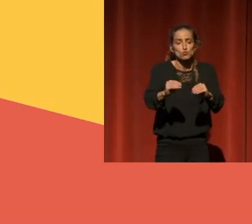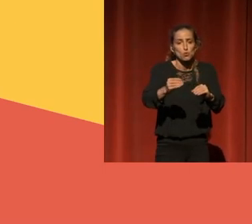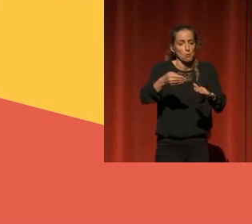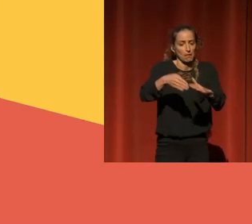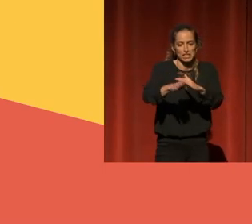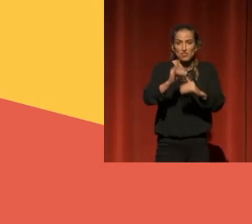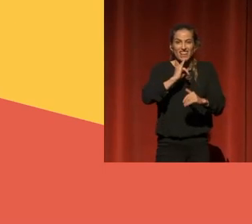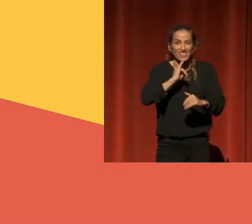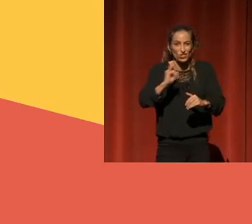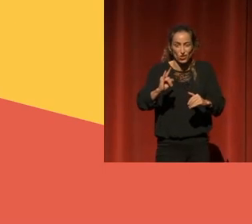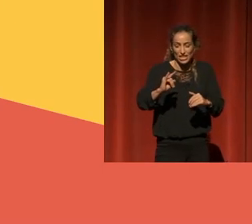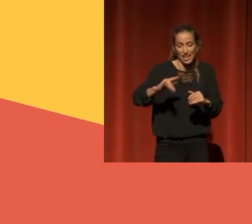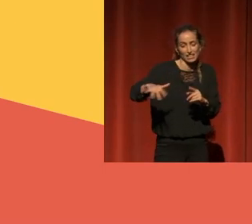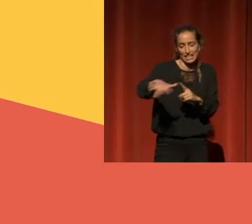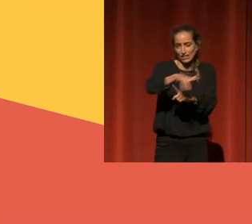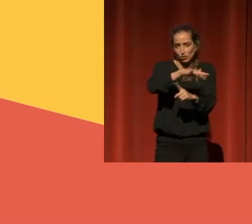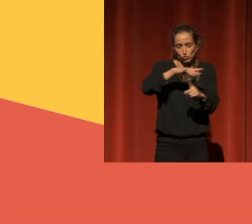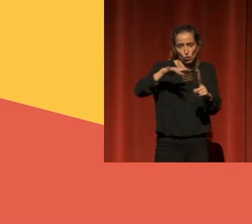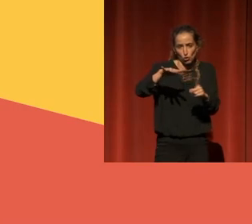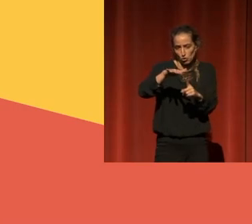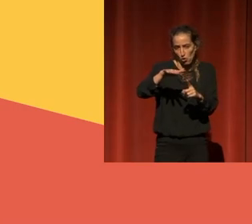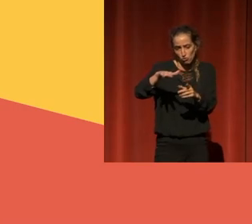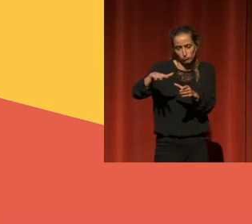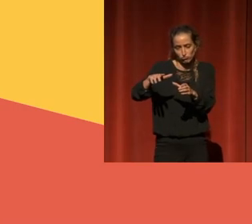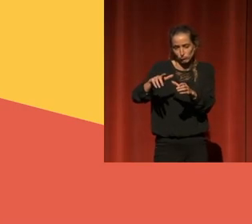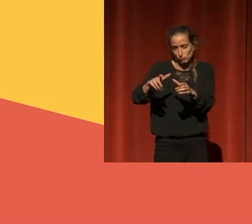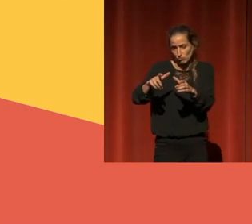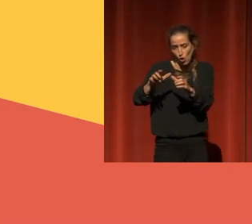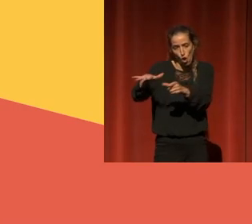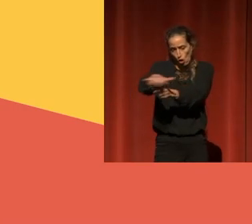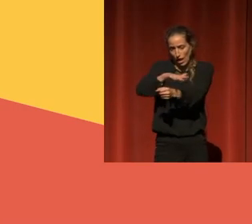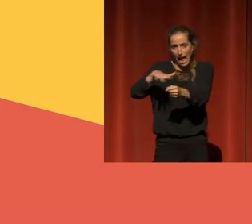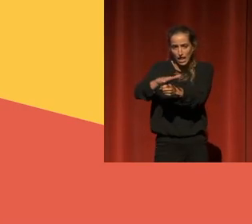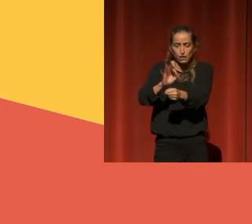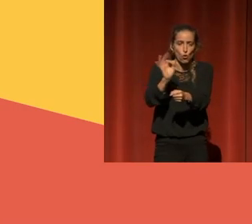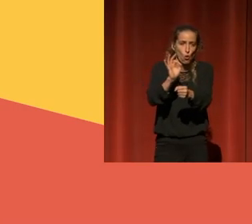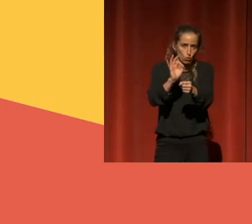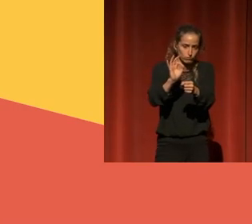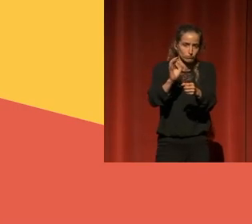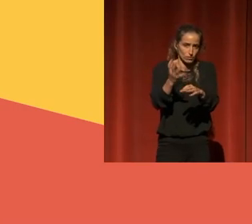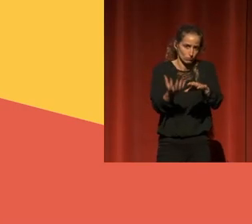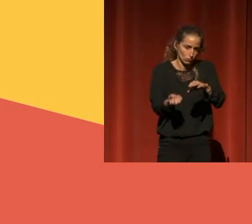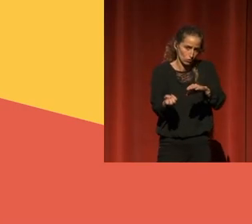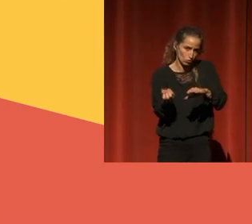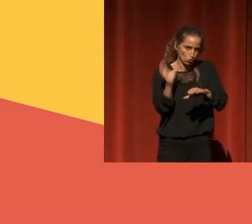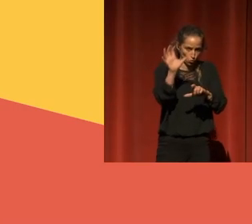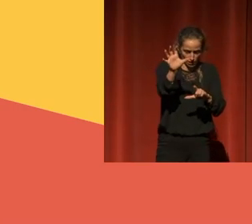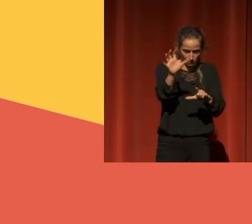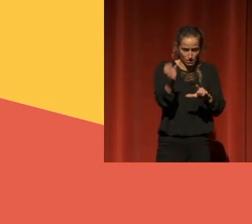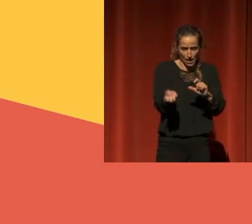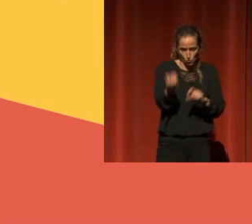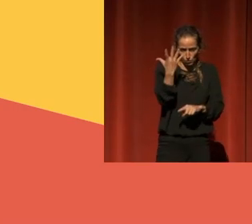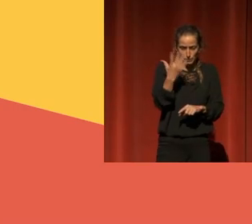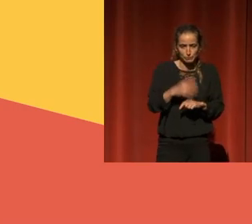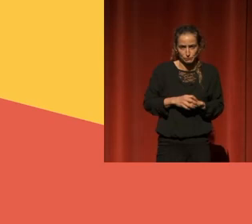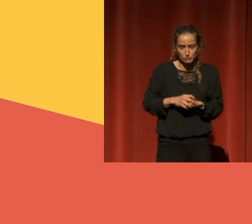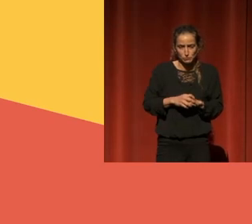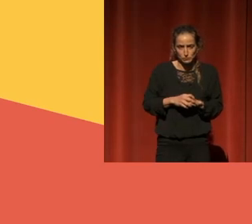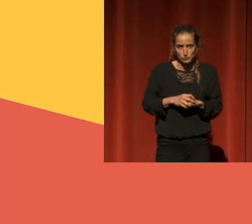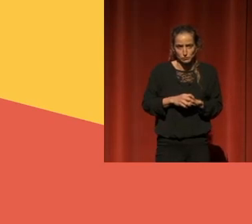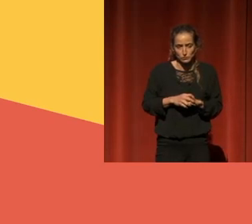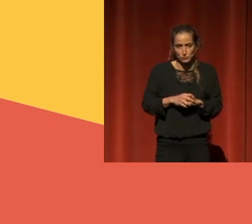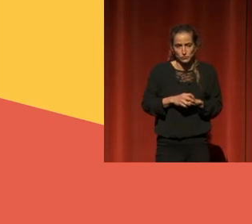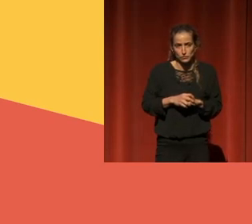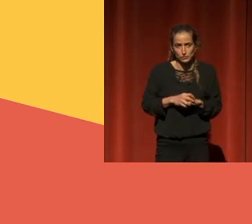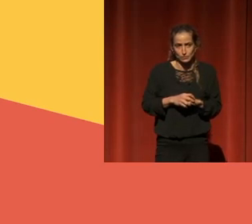personal el entorn locales o la nube entonces creemos que relacionado con esta propuesta que